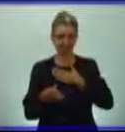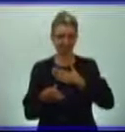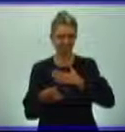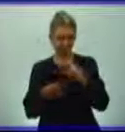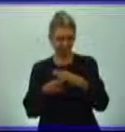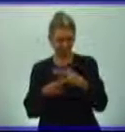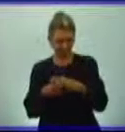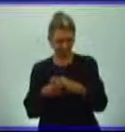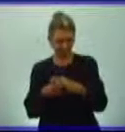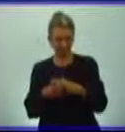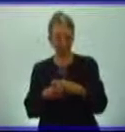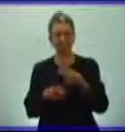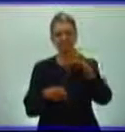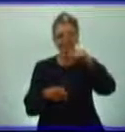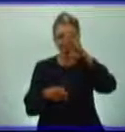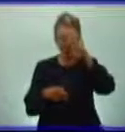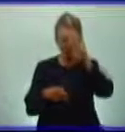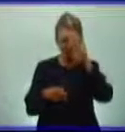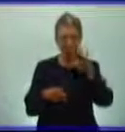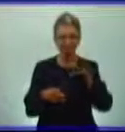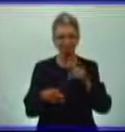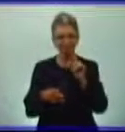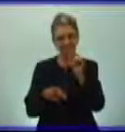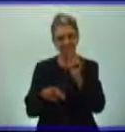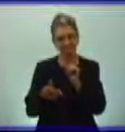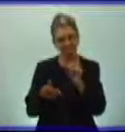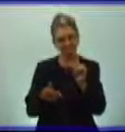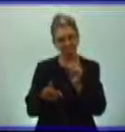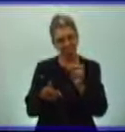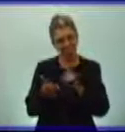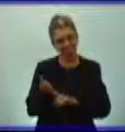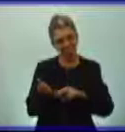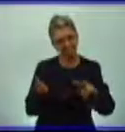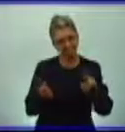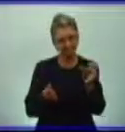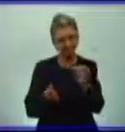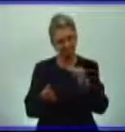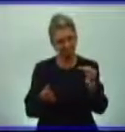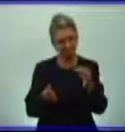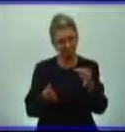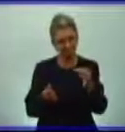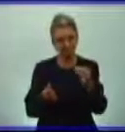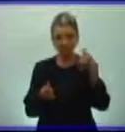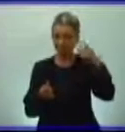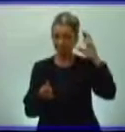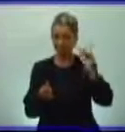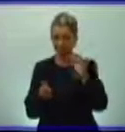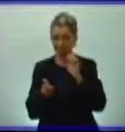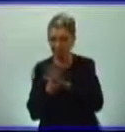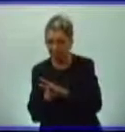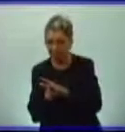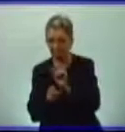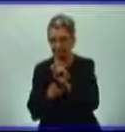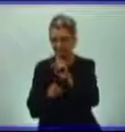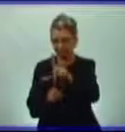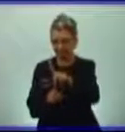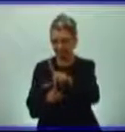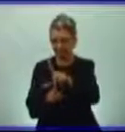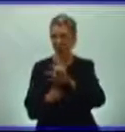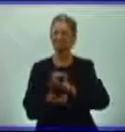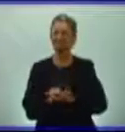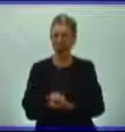caso del país, la provincia y el municipio, debemos hacerlo utilizando letra inicial mayúscula.